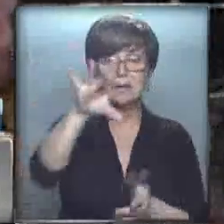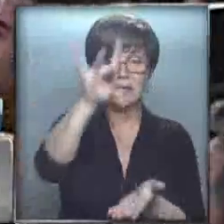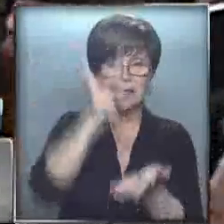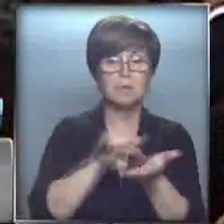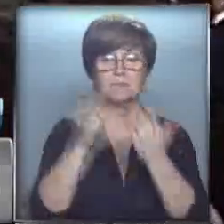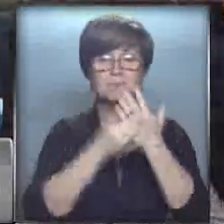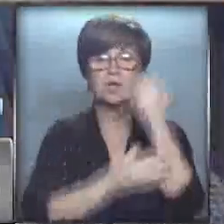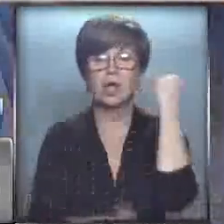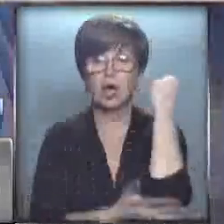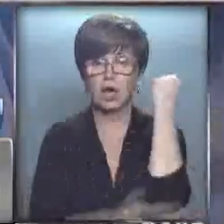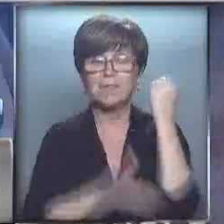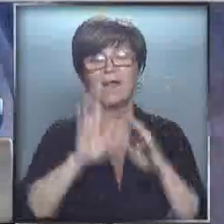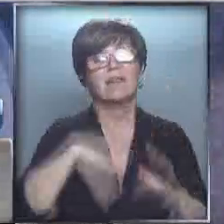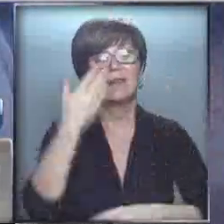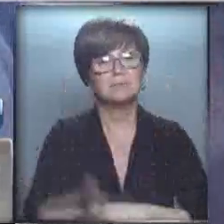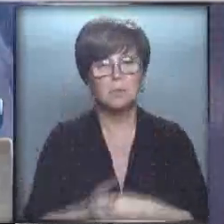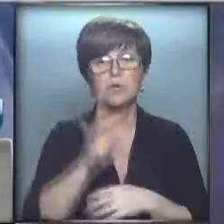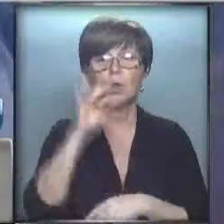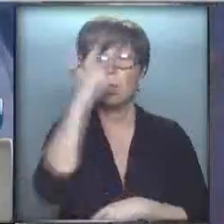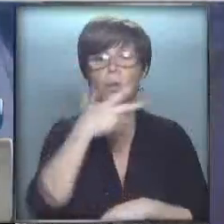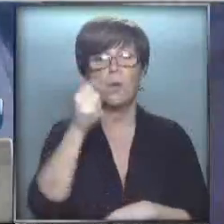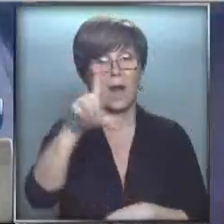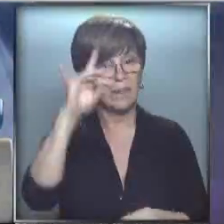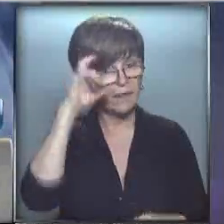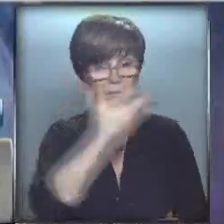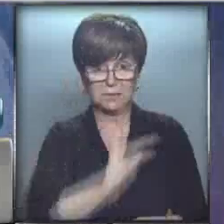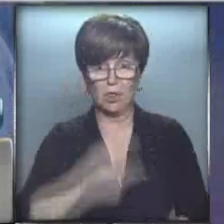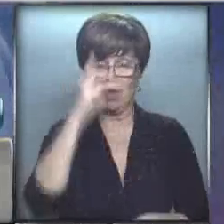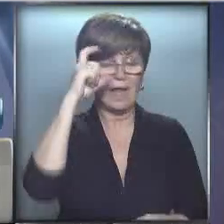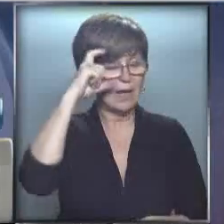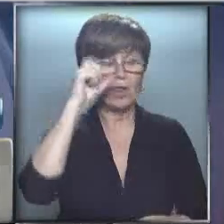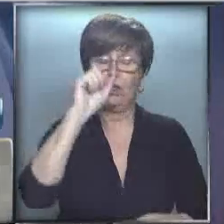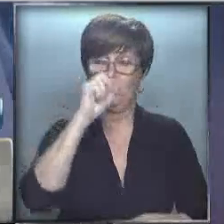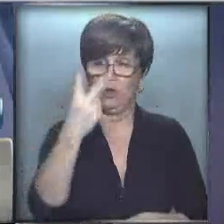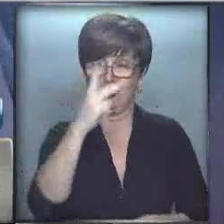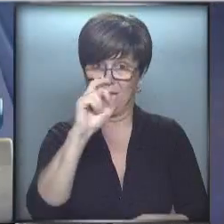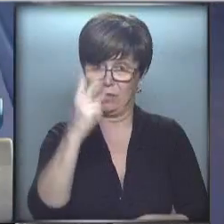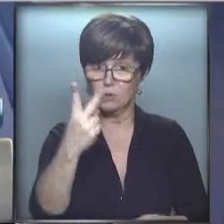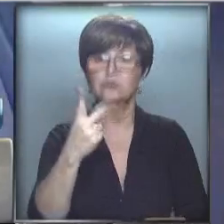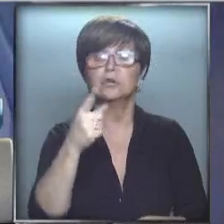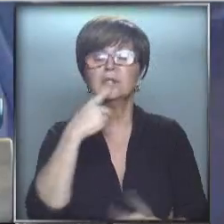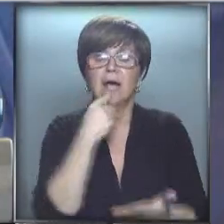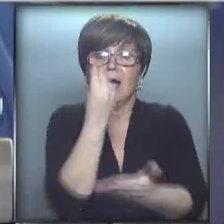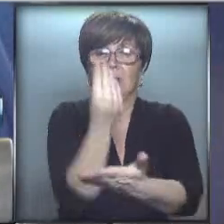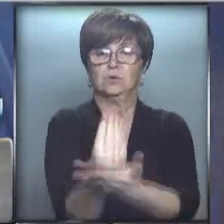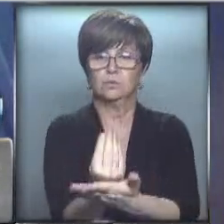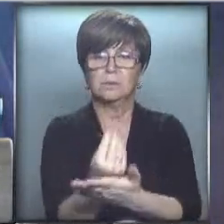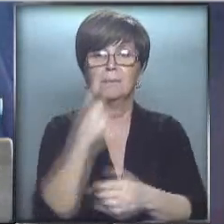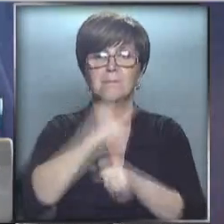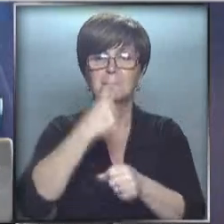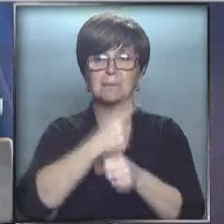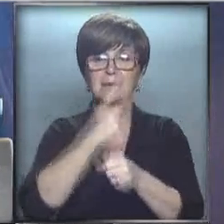y poco después, ya con Eduardo Duhalde como presidente, el 2 de enero de 2002, asumía en su